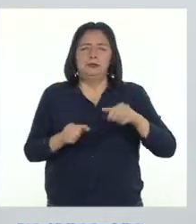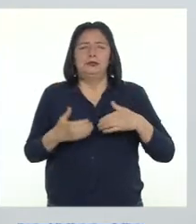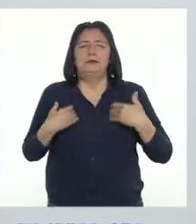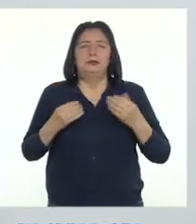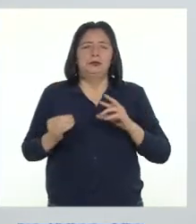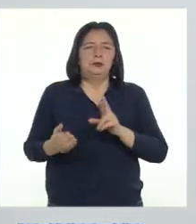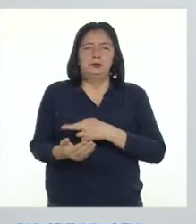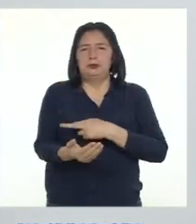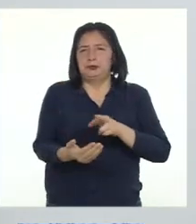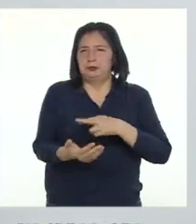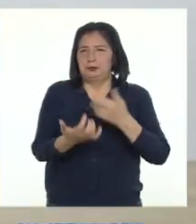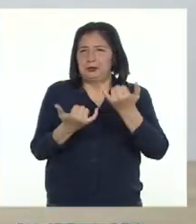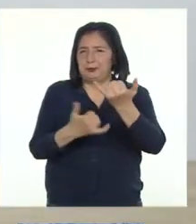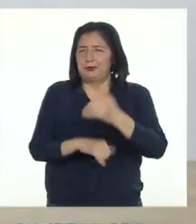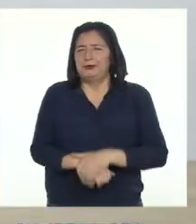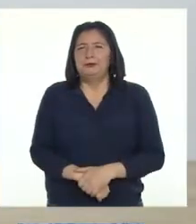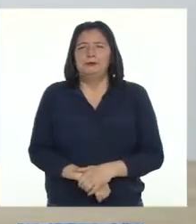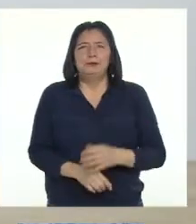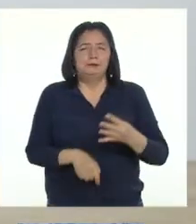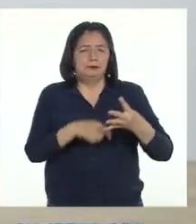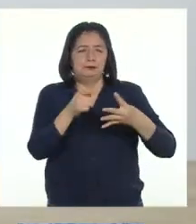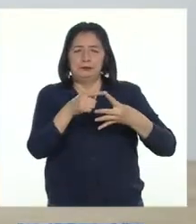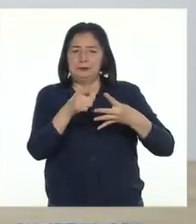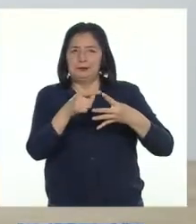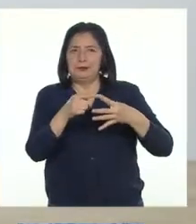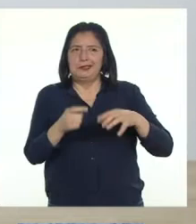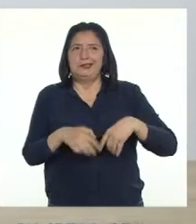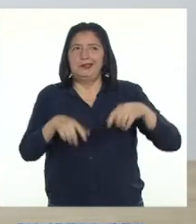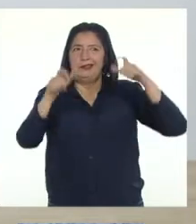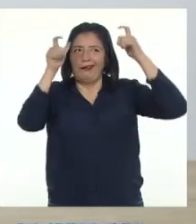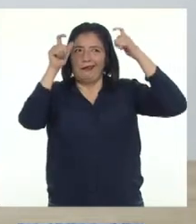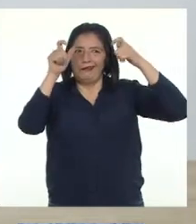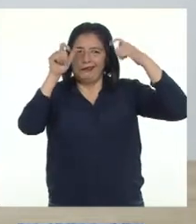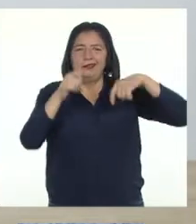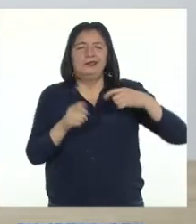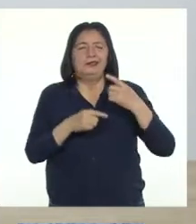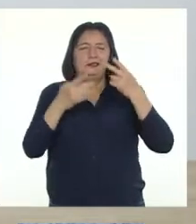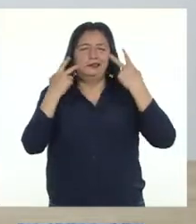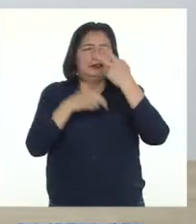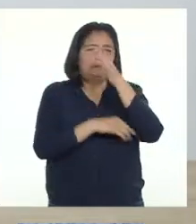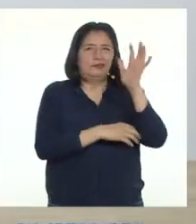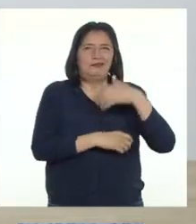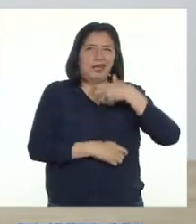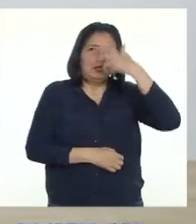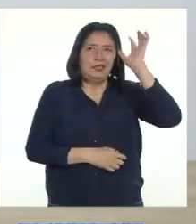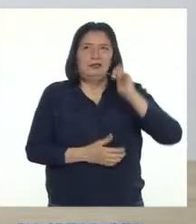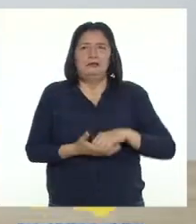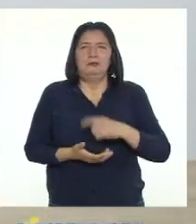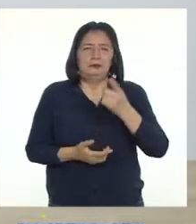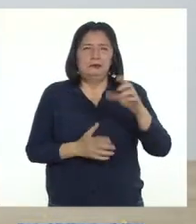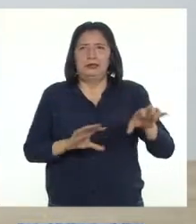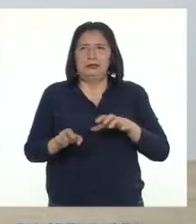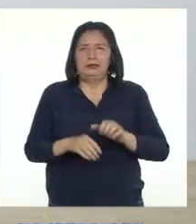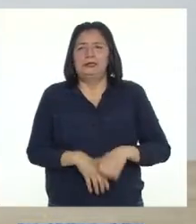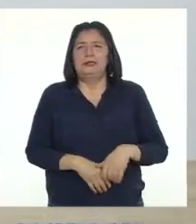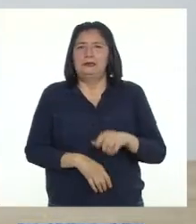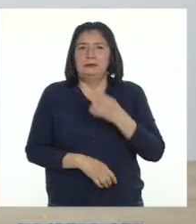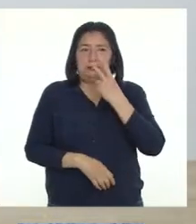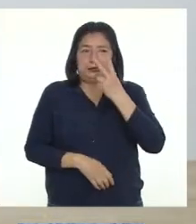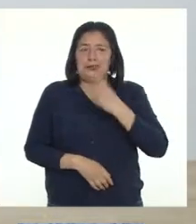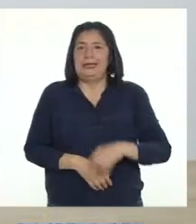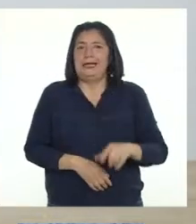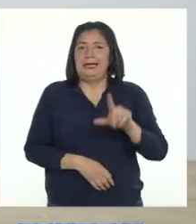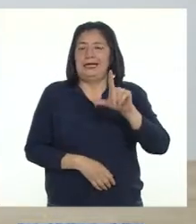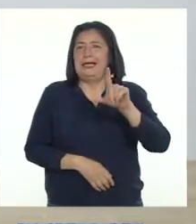nuestros ritmos el día de hoy. Y vamos a empezar con el rey de la selva, que es el león, y vamos a hacer le. Un, y hago